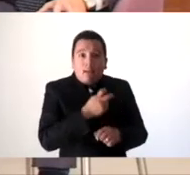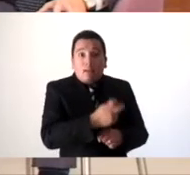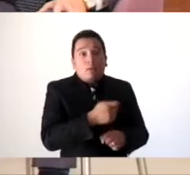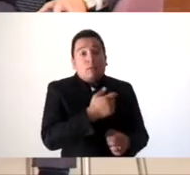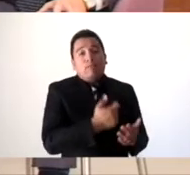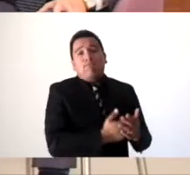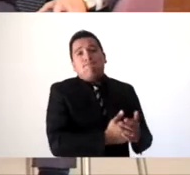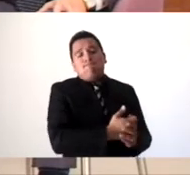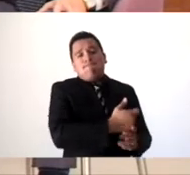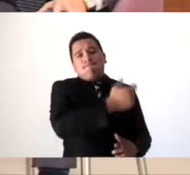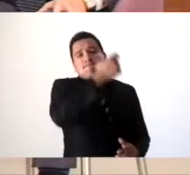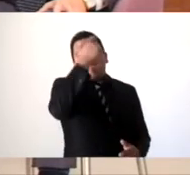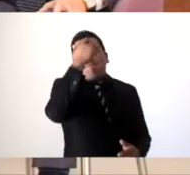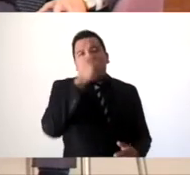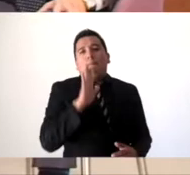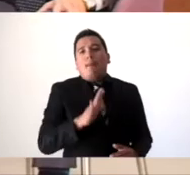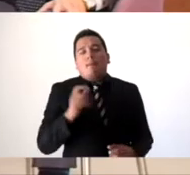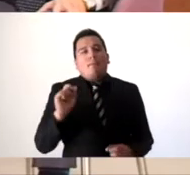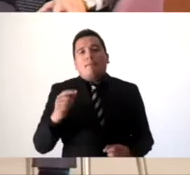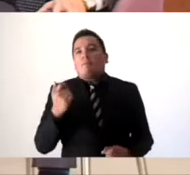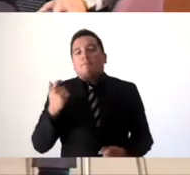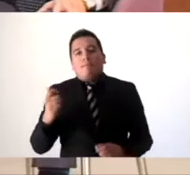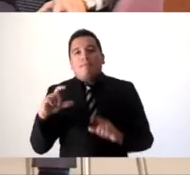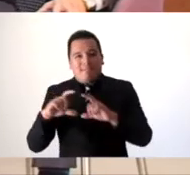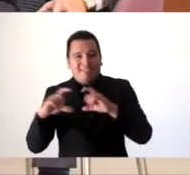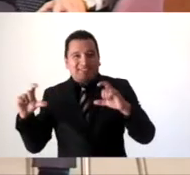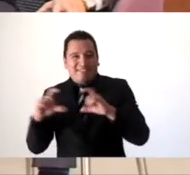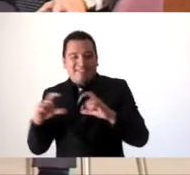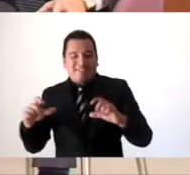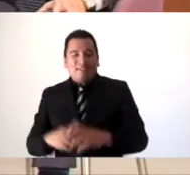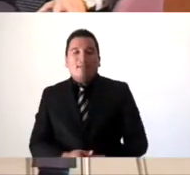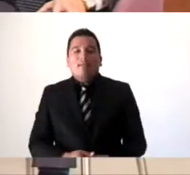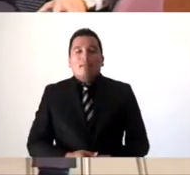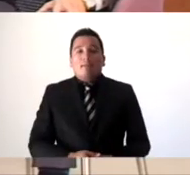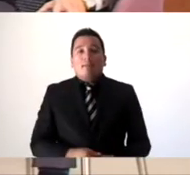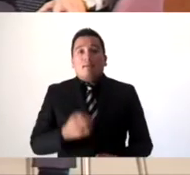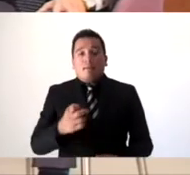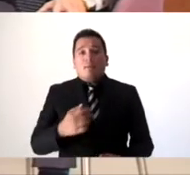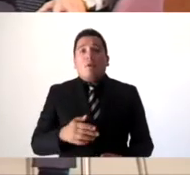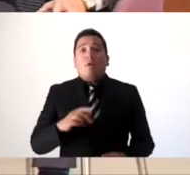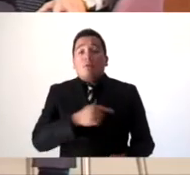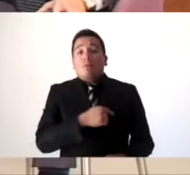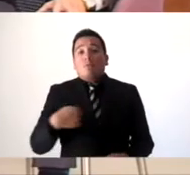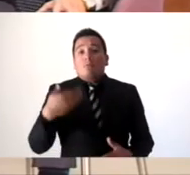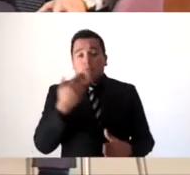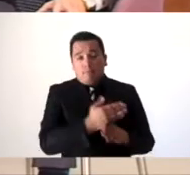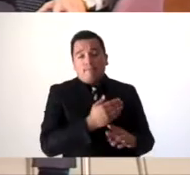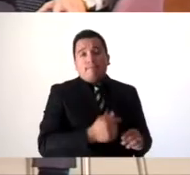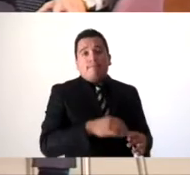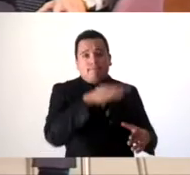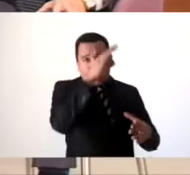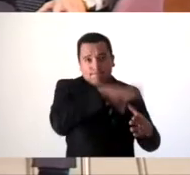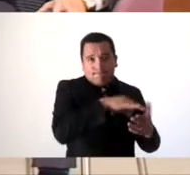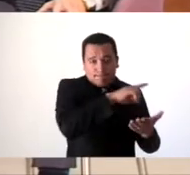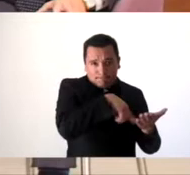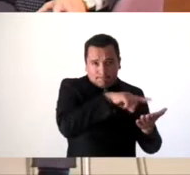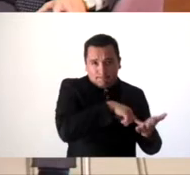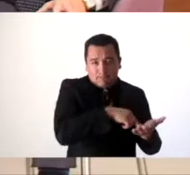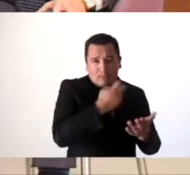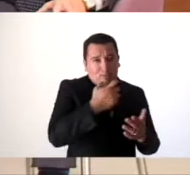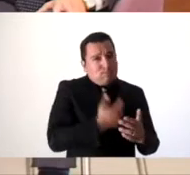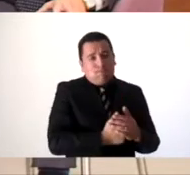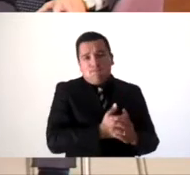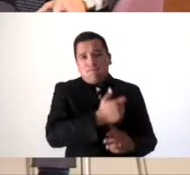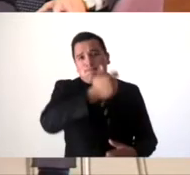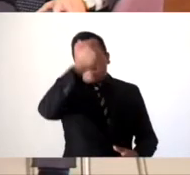muchísimo. El costo que tienen las boletas, como el que tienen muchos otros elementos de cómo votamos, hace que el ejercicio de ir a votar